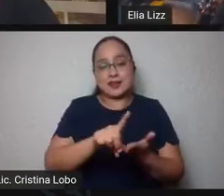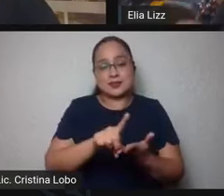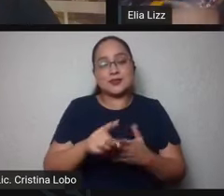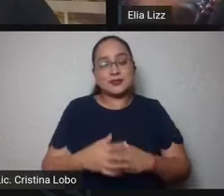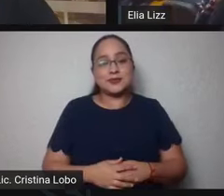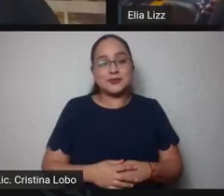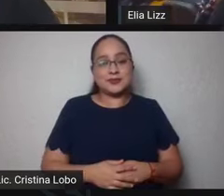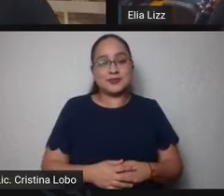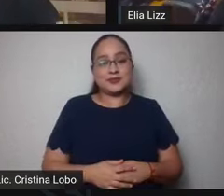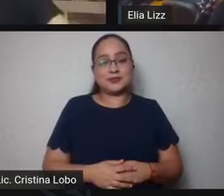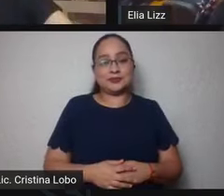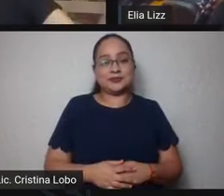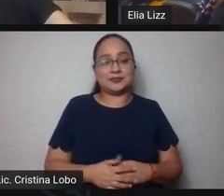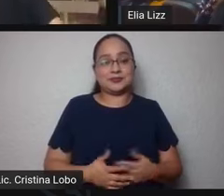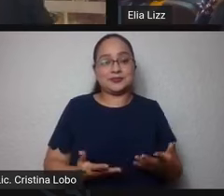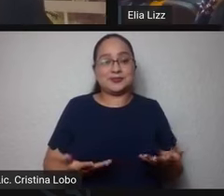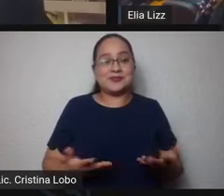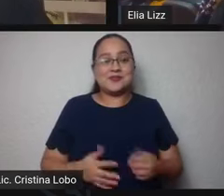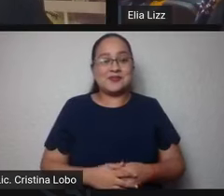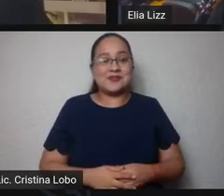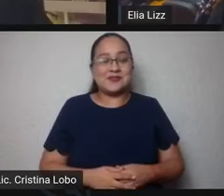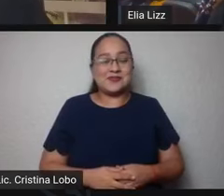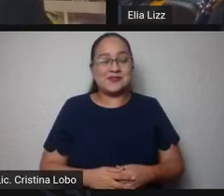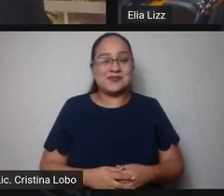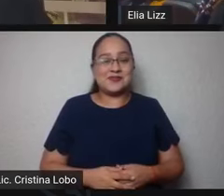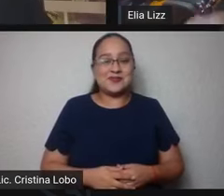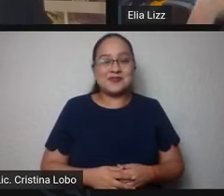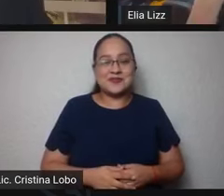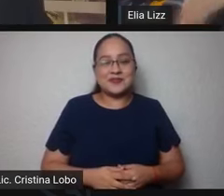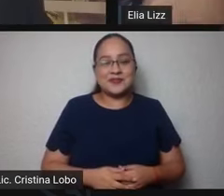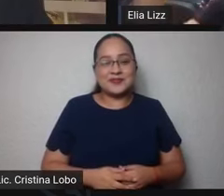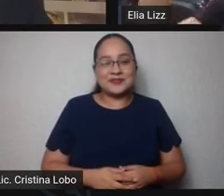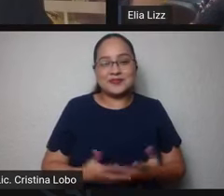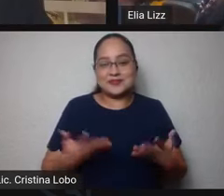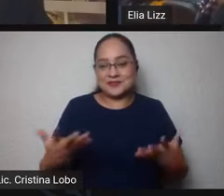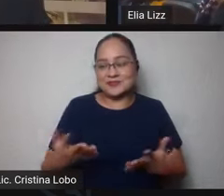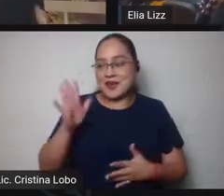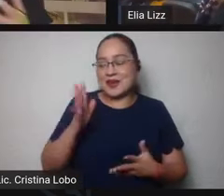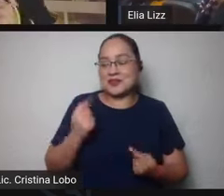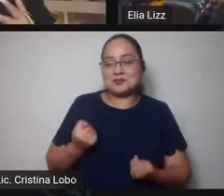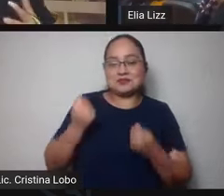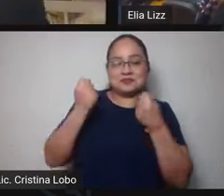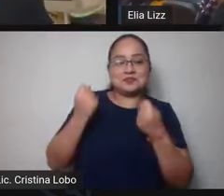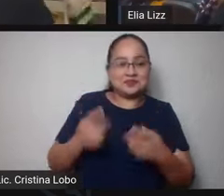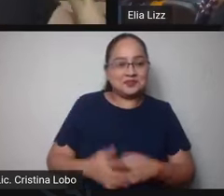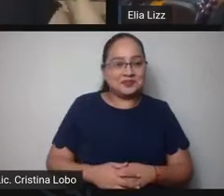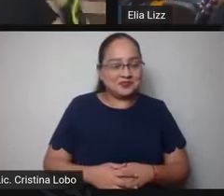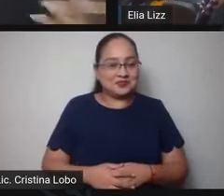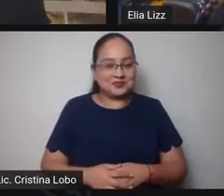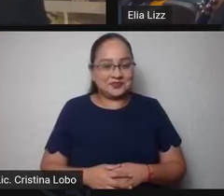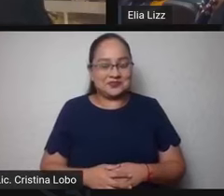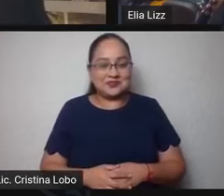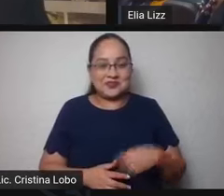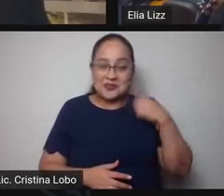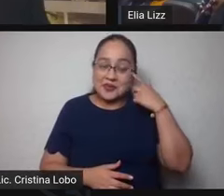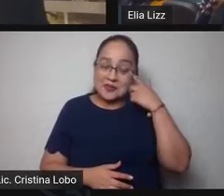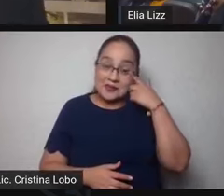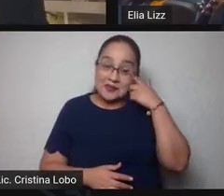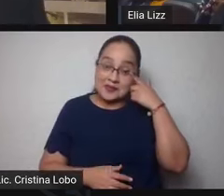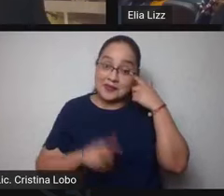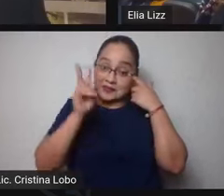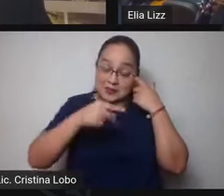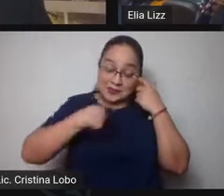verdad. Y todo. ¿Qué cosa? No los pasamos. Pero así, no, pues es que estoy pensando de verdad, yo